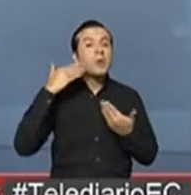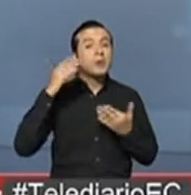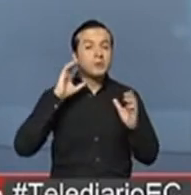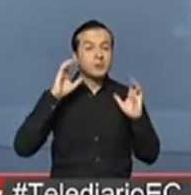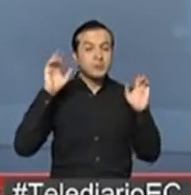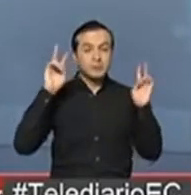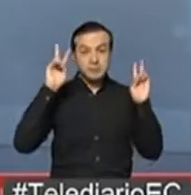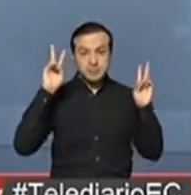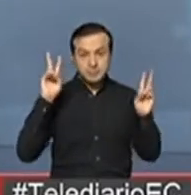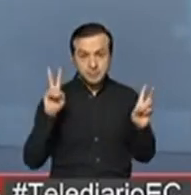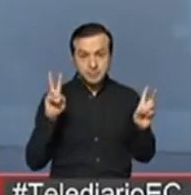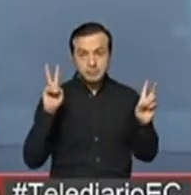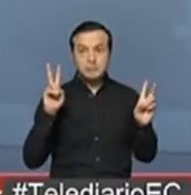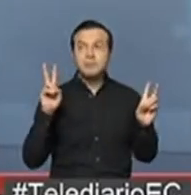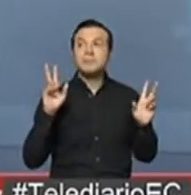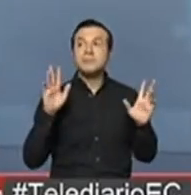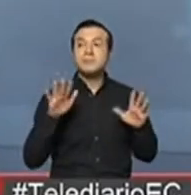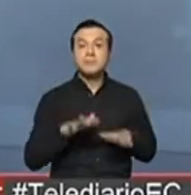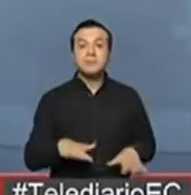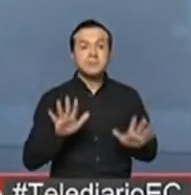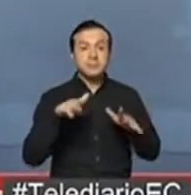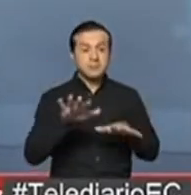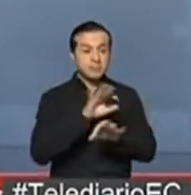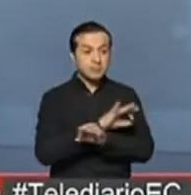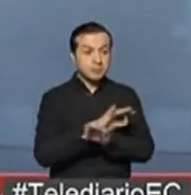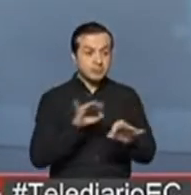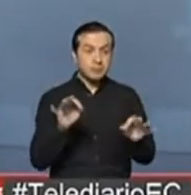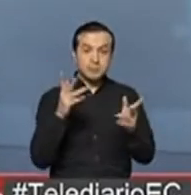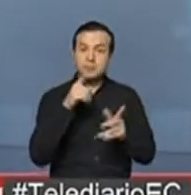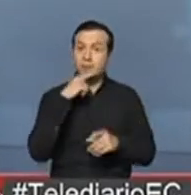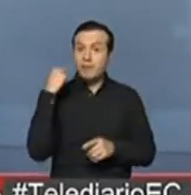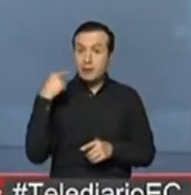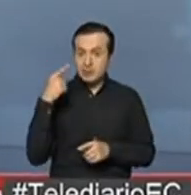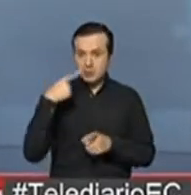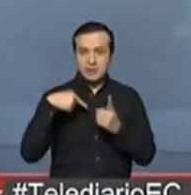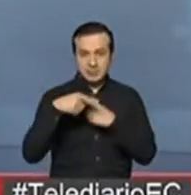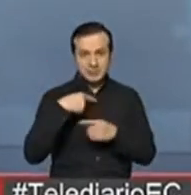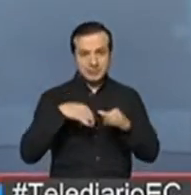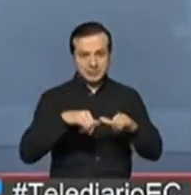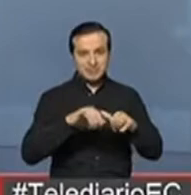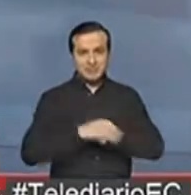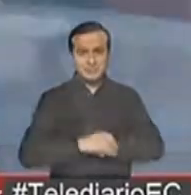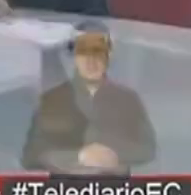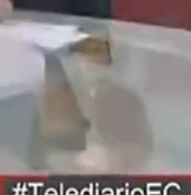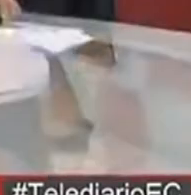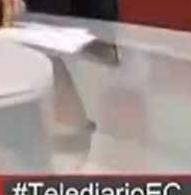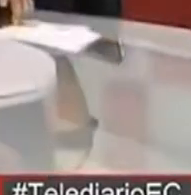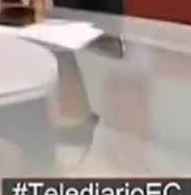hablar acerca de las limpiezas de las playas que se han dado luego del feriado volvemos enseguida